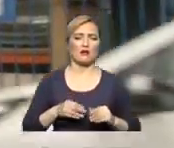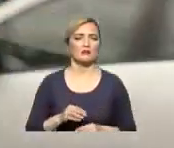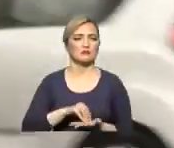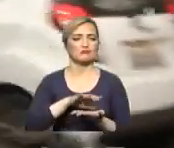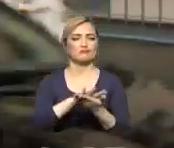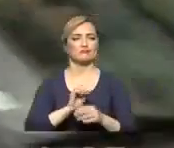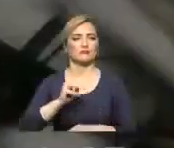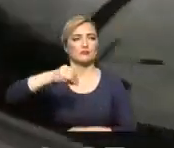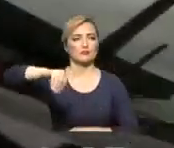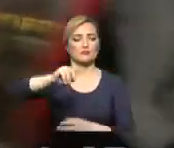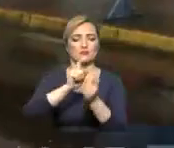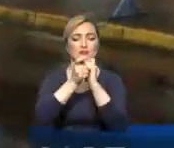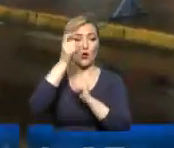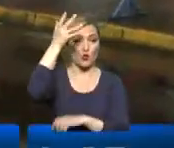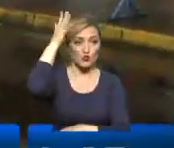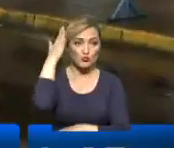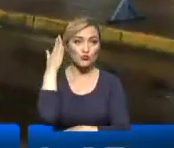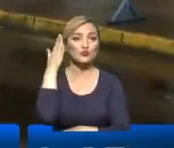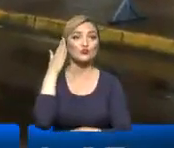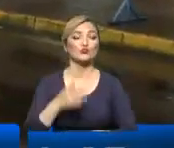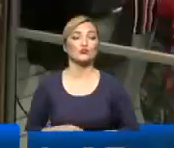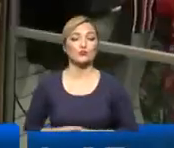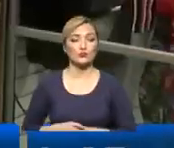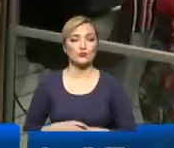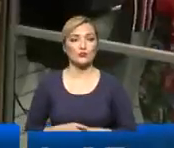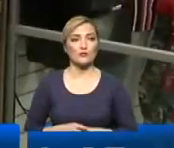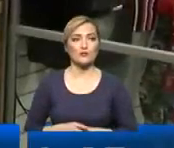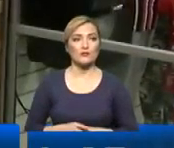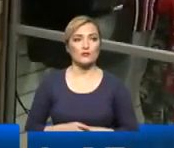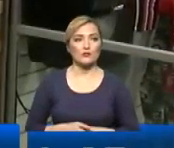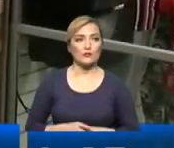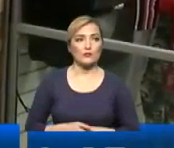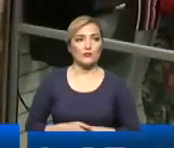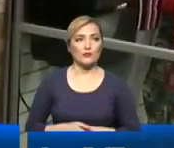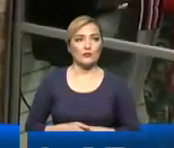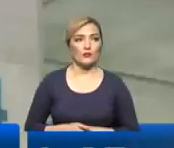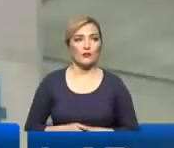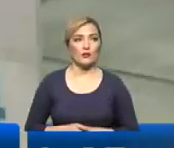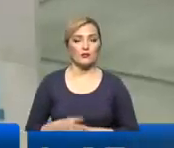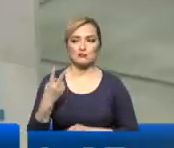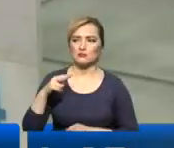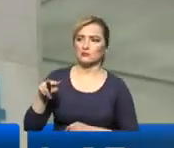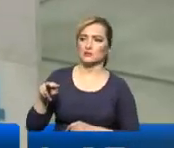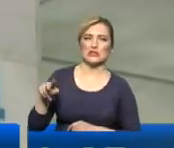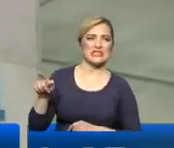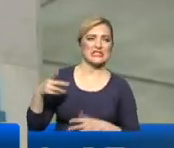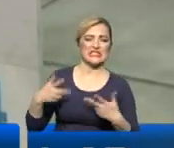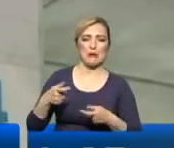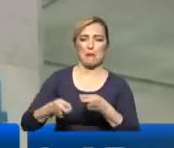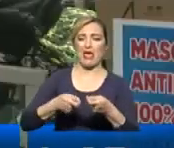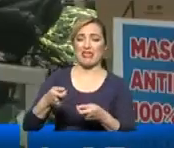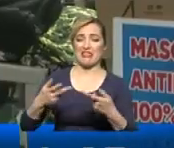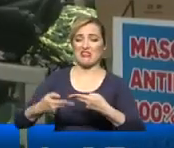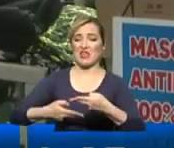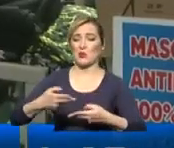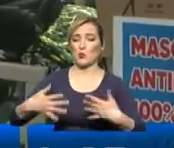Este miércoles que Quito cambió de color de semáforo de rojo a amarillo, evidenciamos las consecuencias que dejó el encierro en el